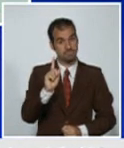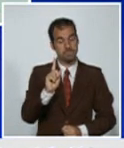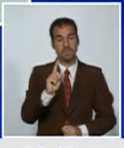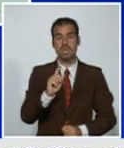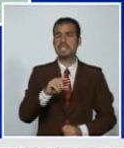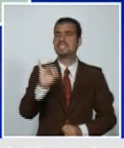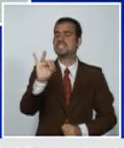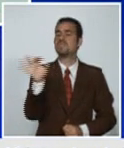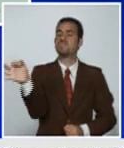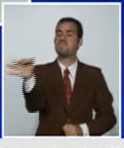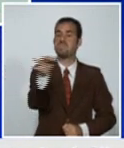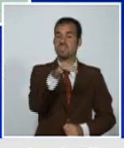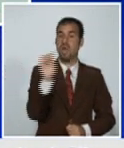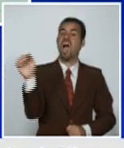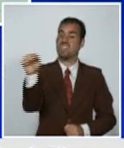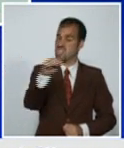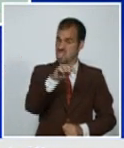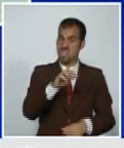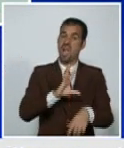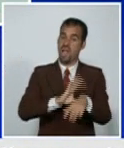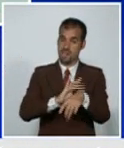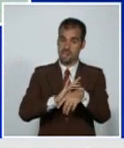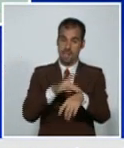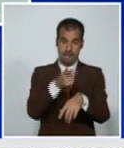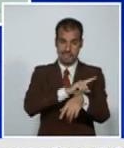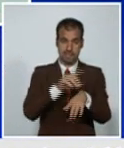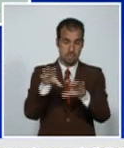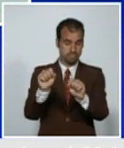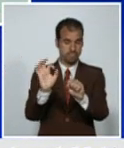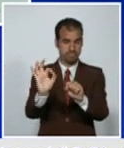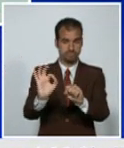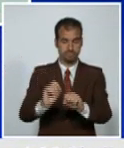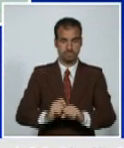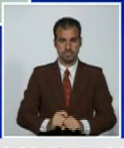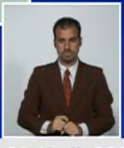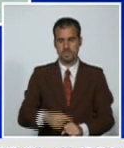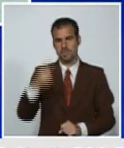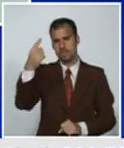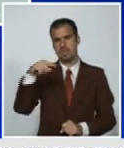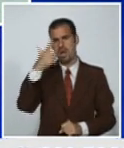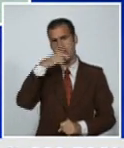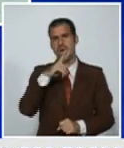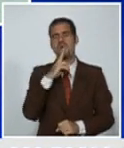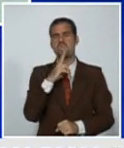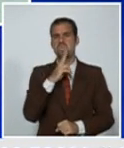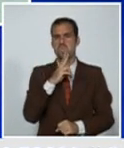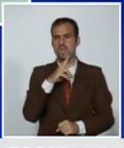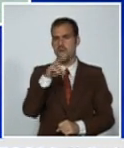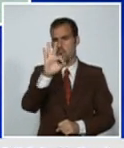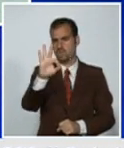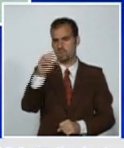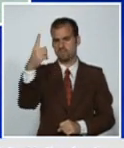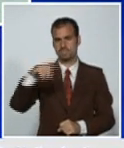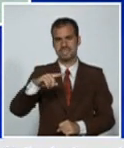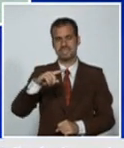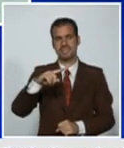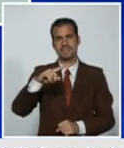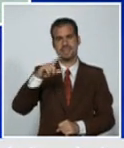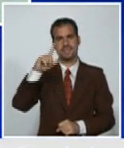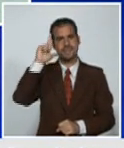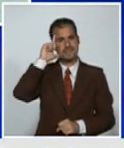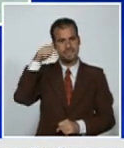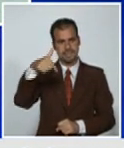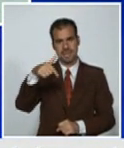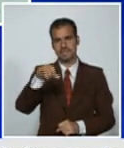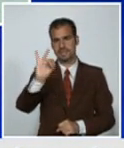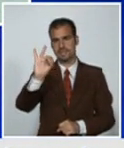municipios diagnosticaron casos. Aguada de Pasajeros 8, Lajas 7,